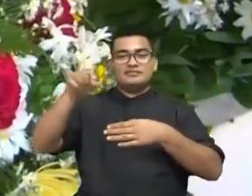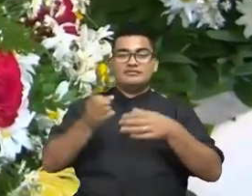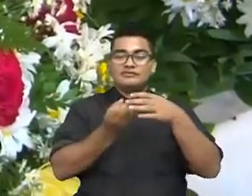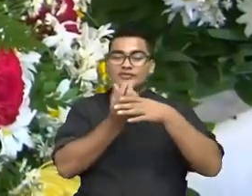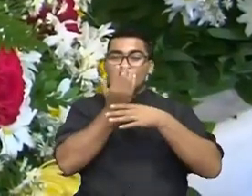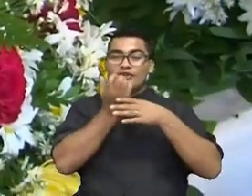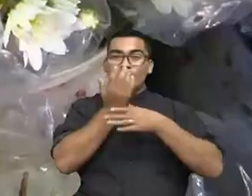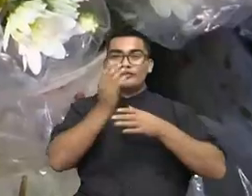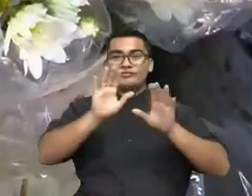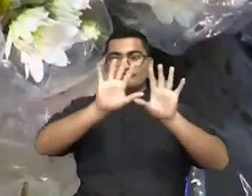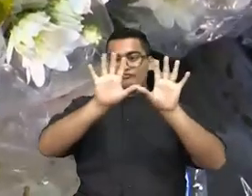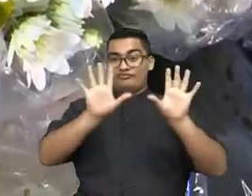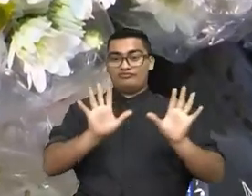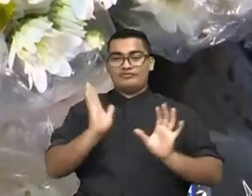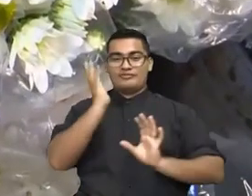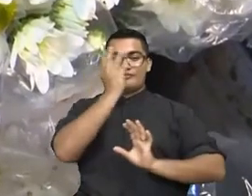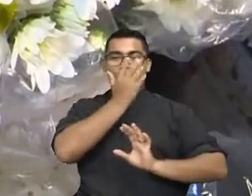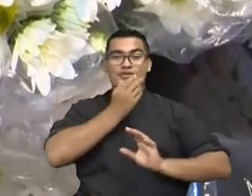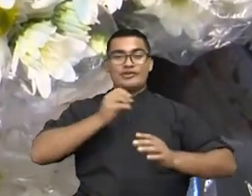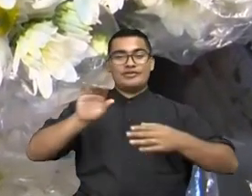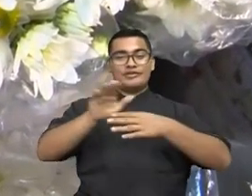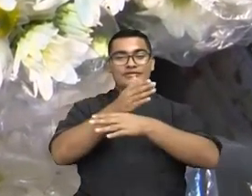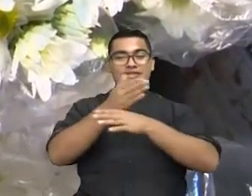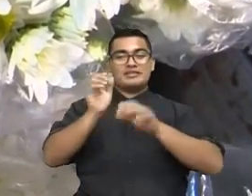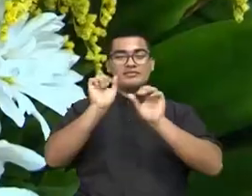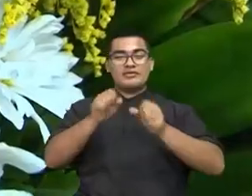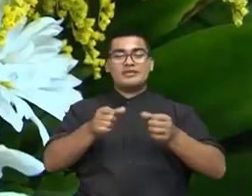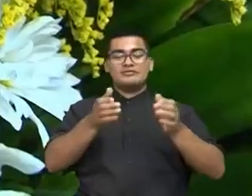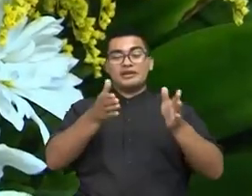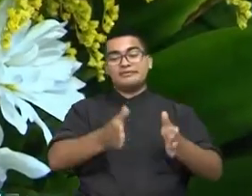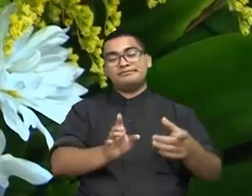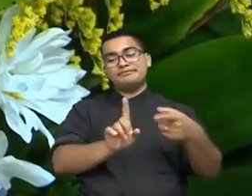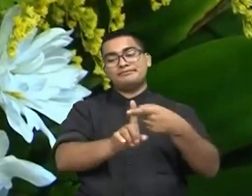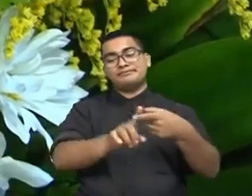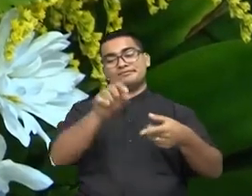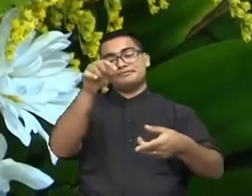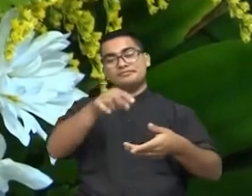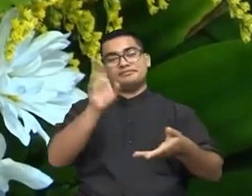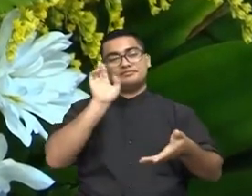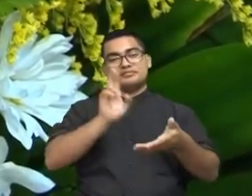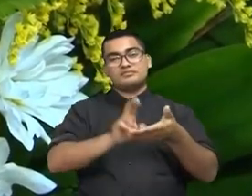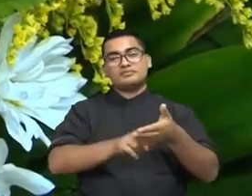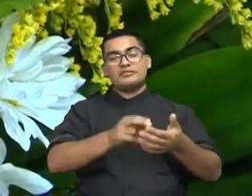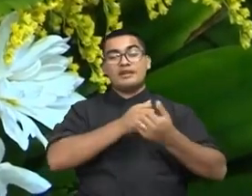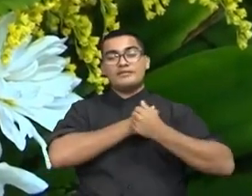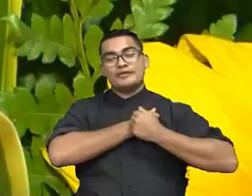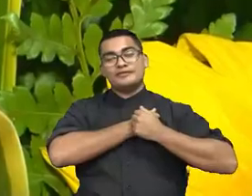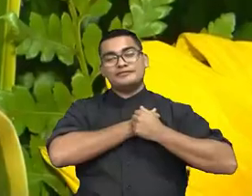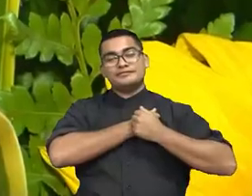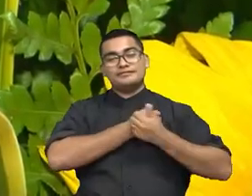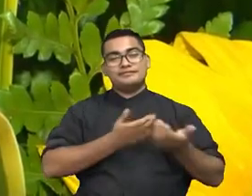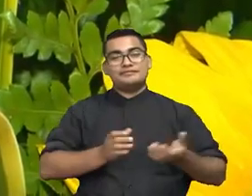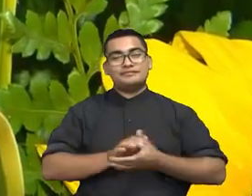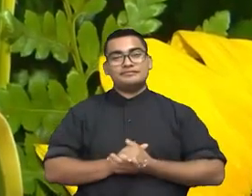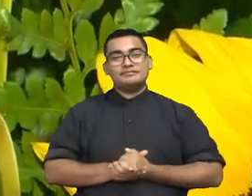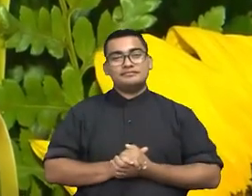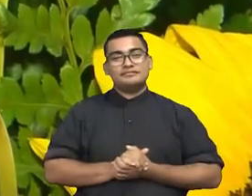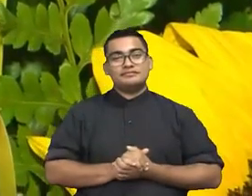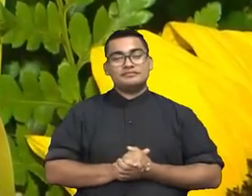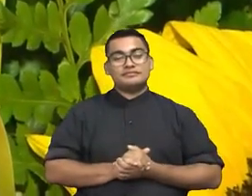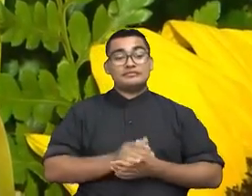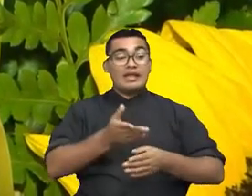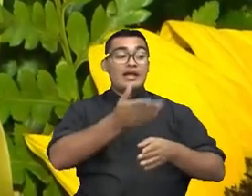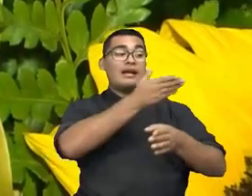flores, coronas y diversos productos para adornar las tumbas donde descansan nuestros seres queridos. Que lo estamos